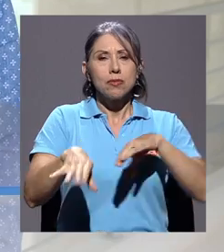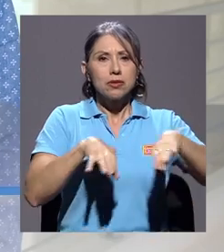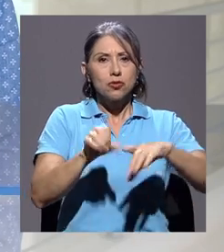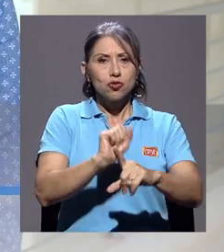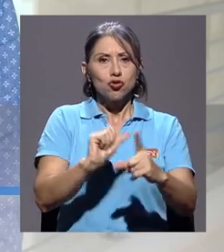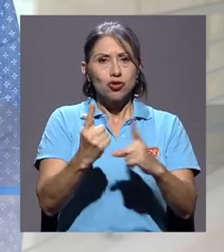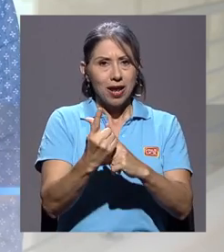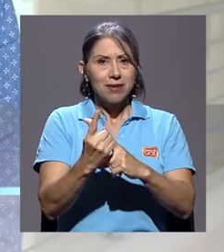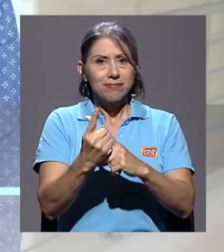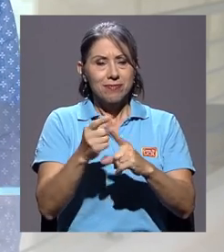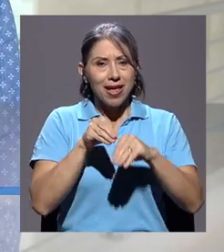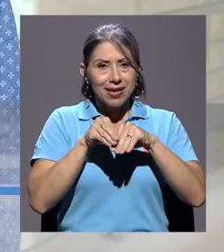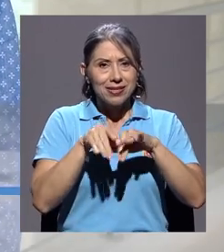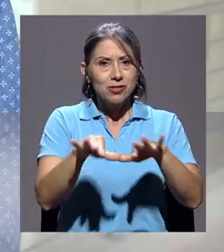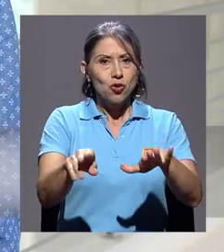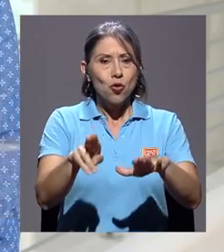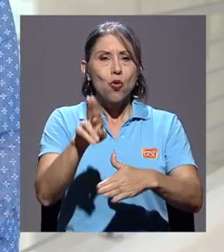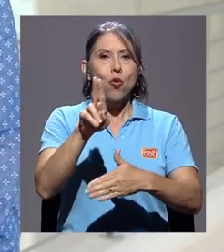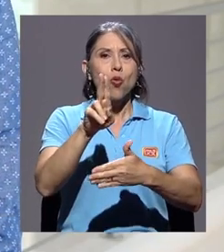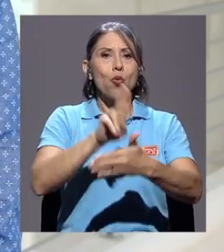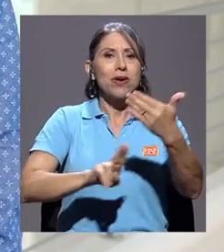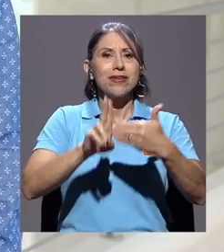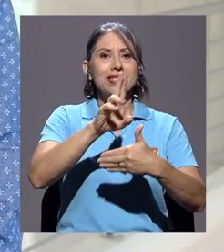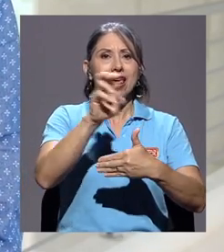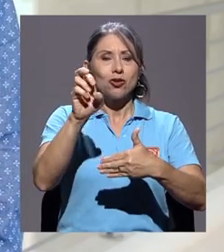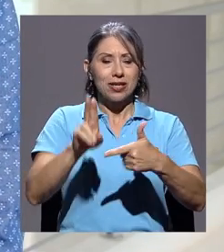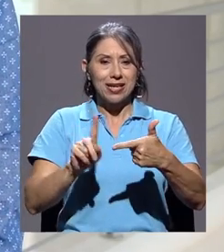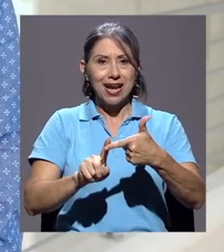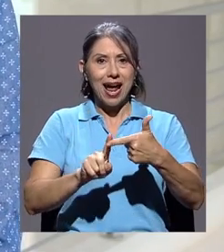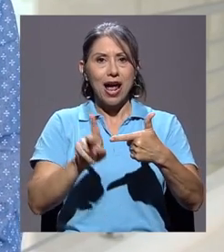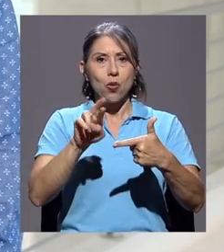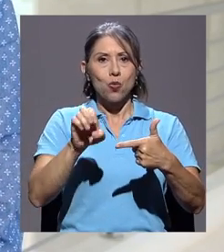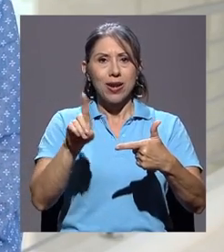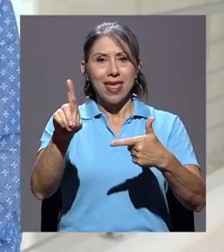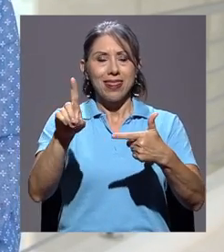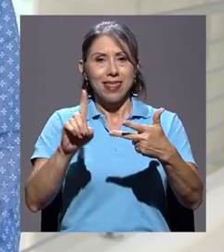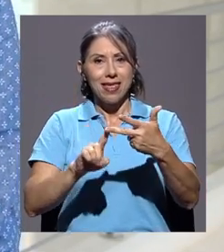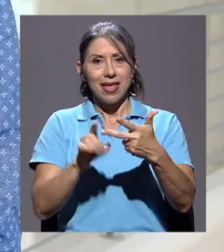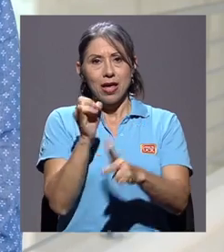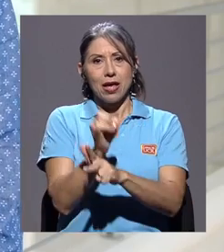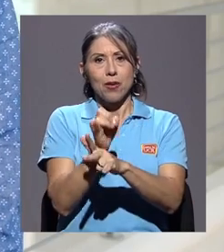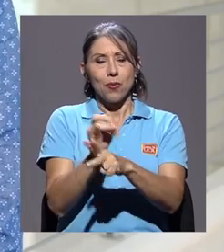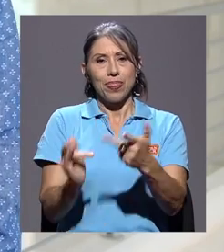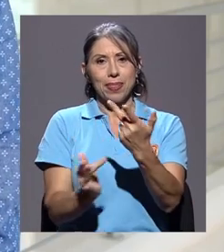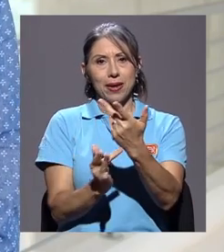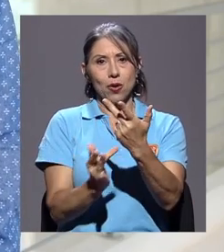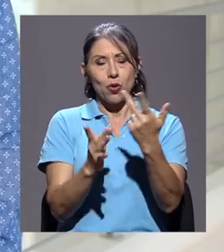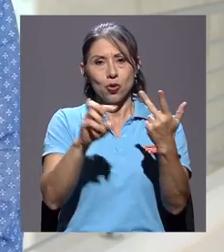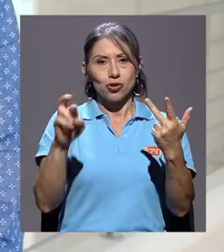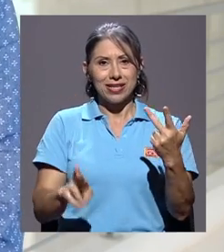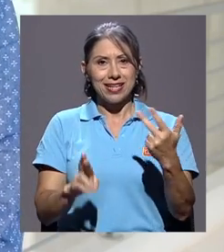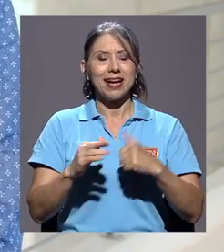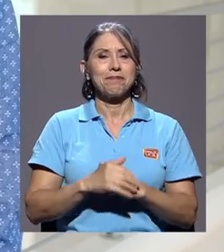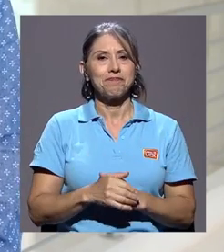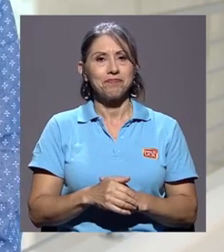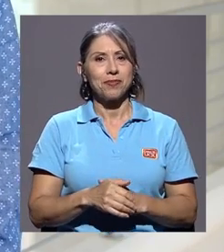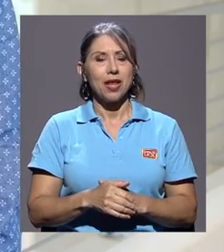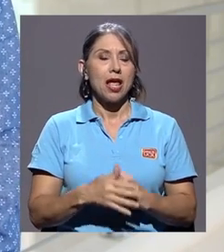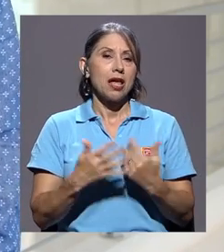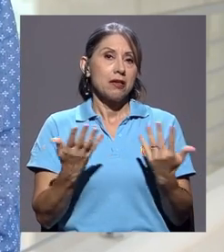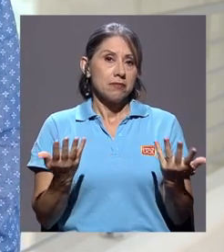extensión de parte de la Universidad de Costa Rica, de la UNED y del Tecnológico de Costa Rica. Entonces, parte de las aspiraciones